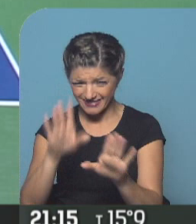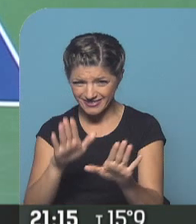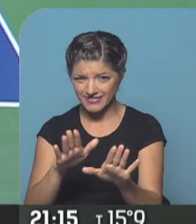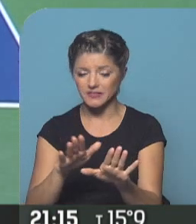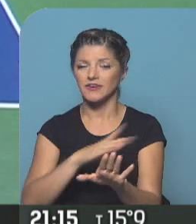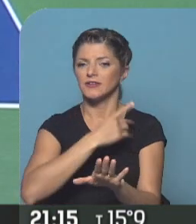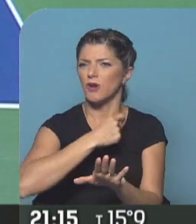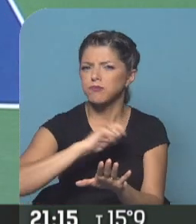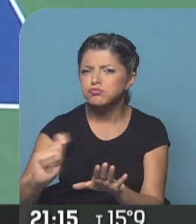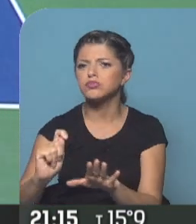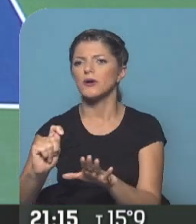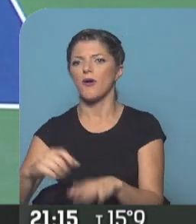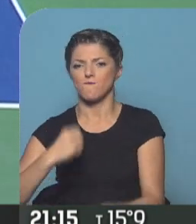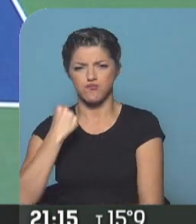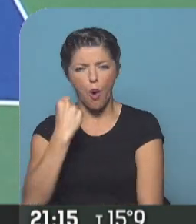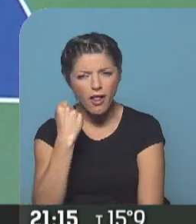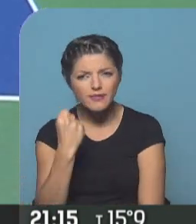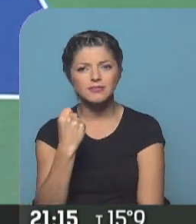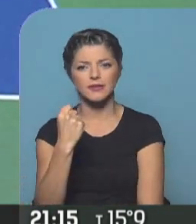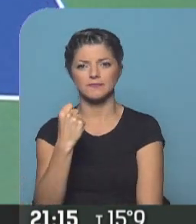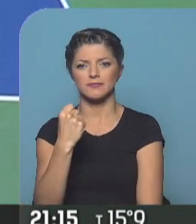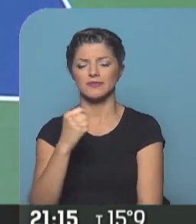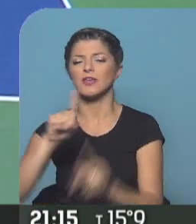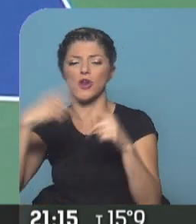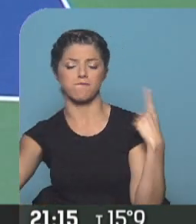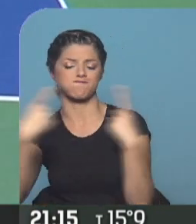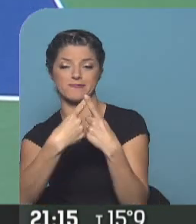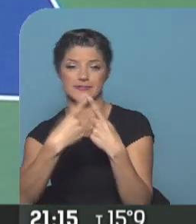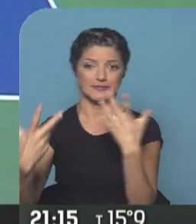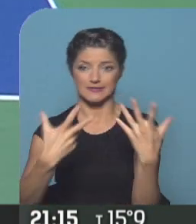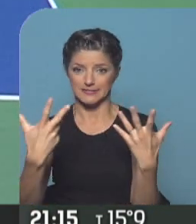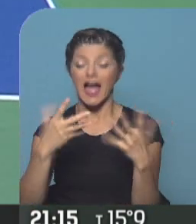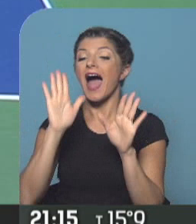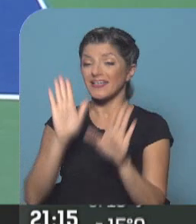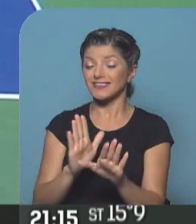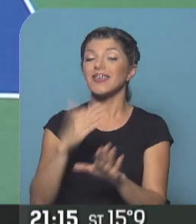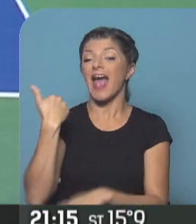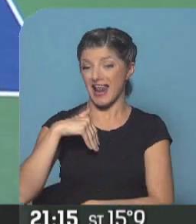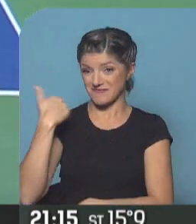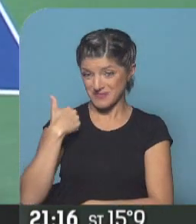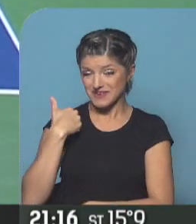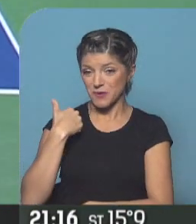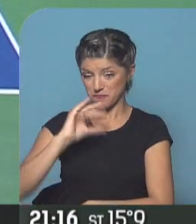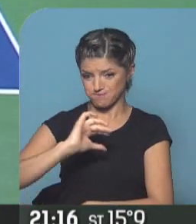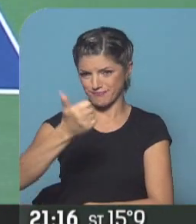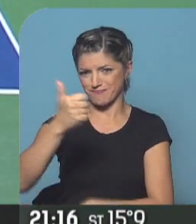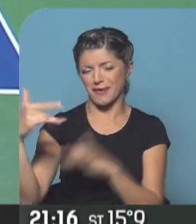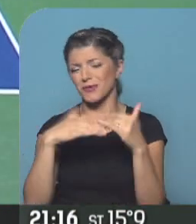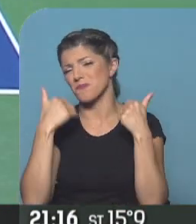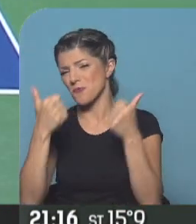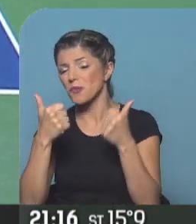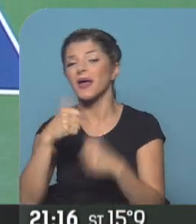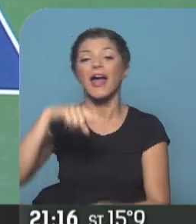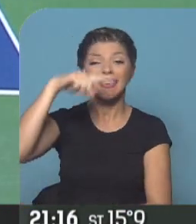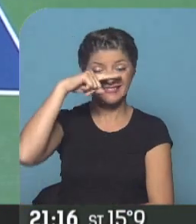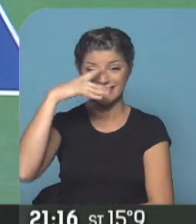top, haciendo daño, lastimando a los rivales. Delpo ganó un partido sensacional. 7-5 el primer